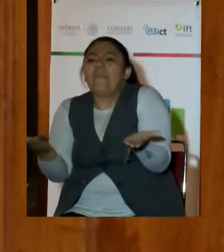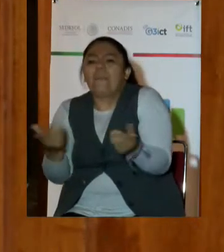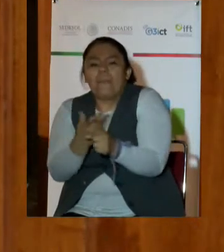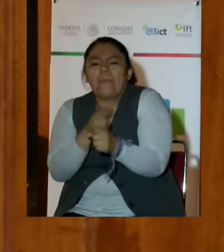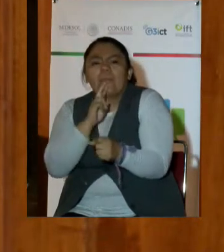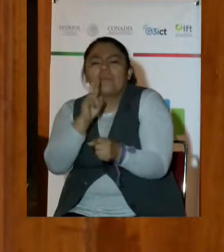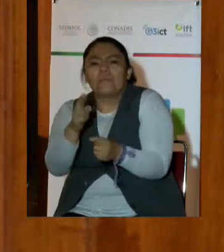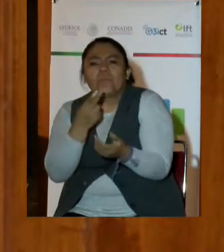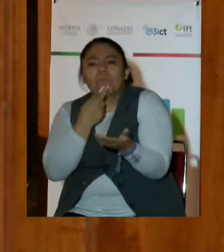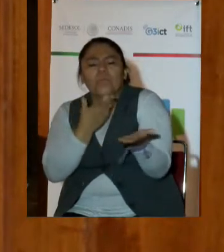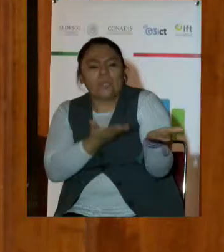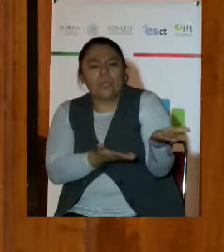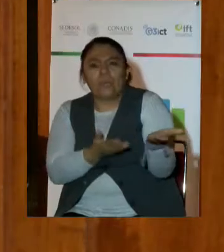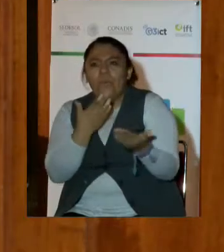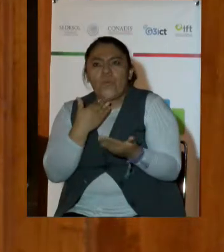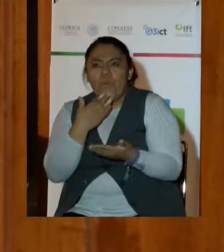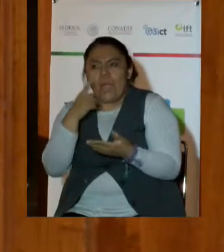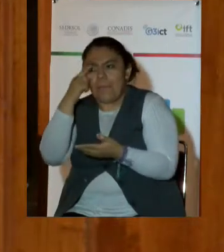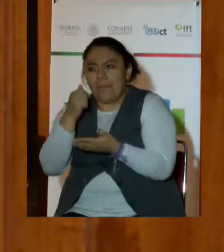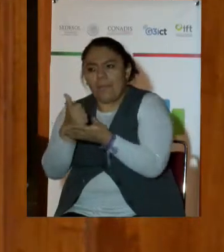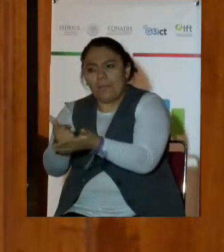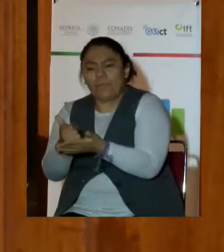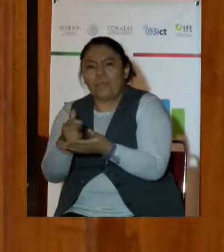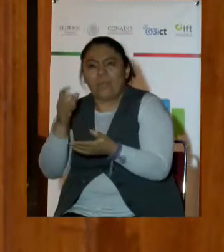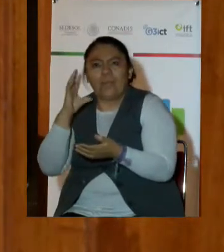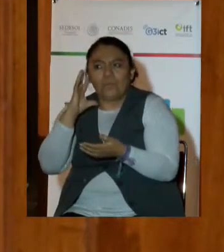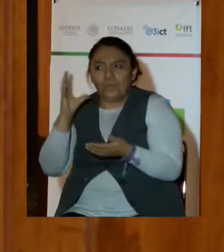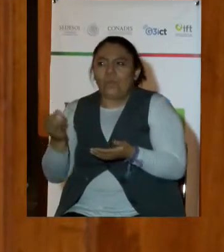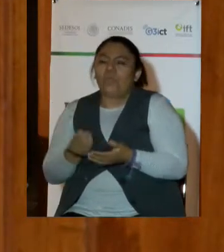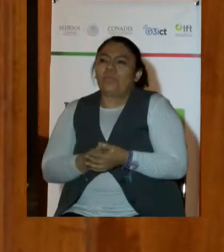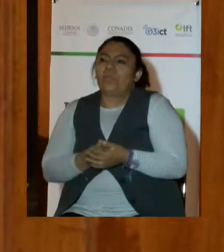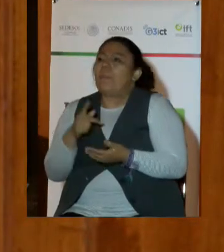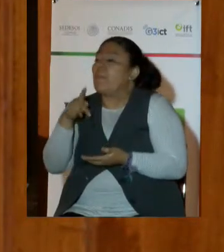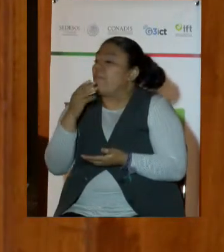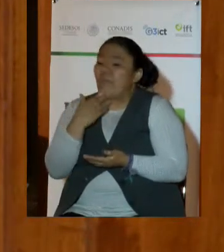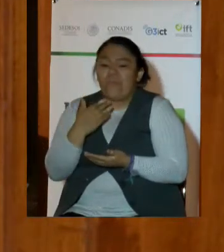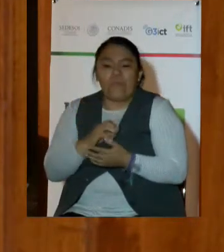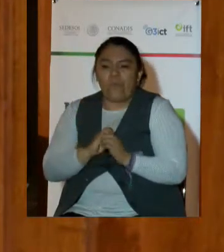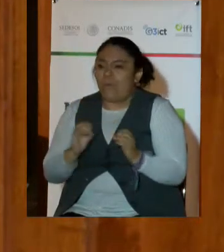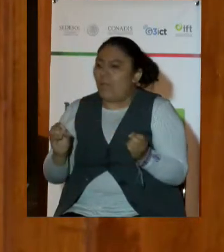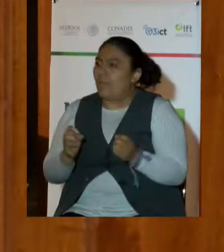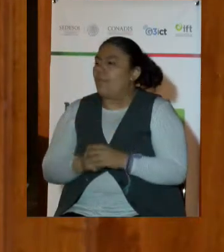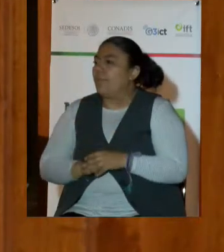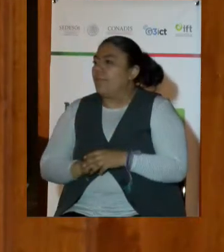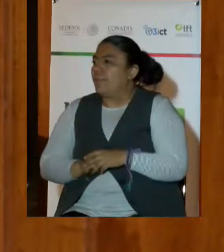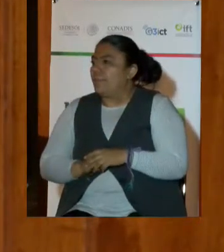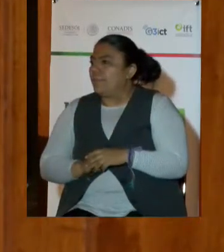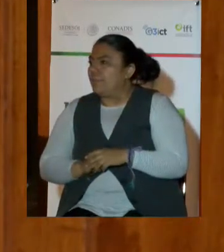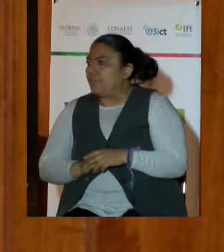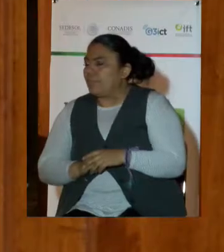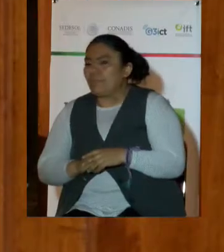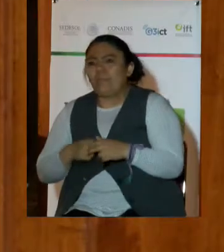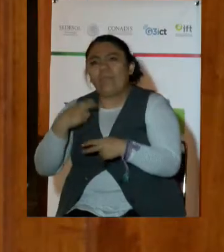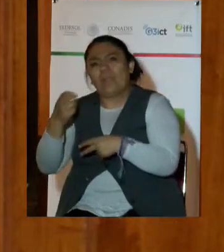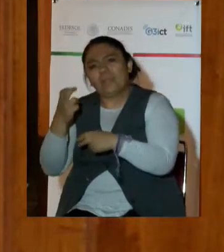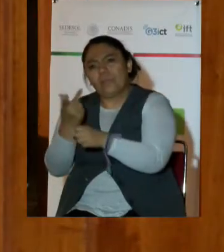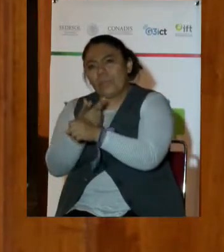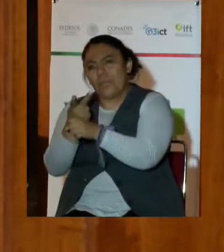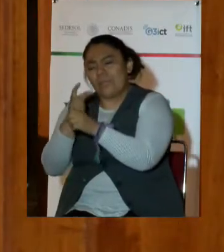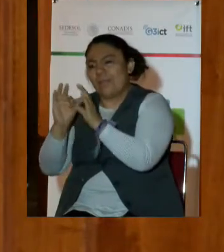auditiva, que las reciban mediante un texto, que ellas hagan la comunicación, enlace